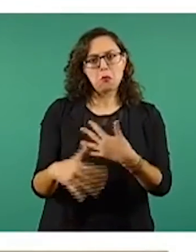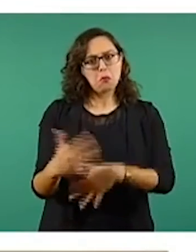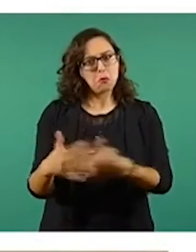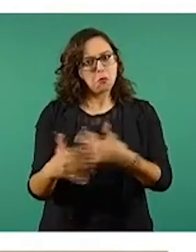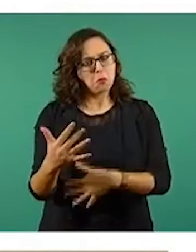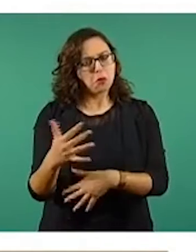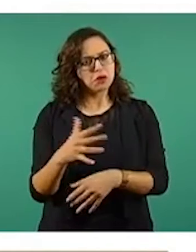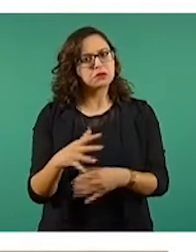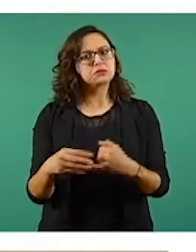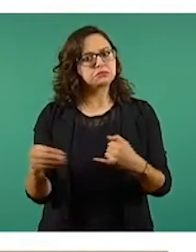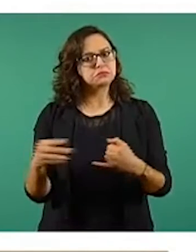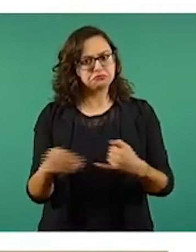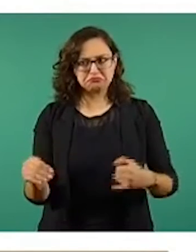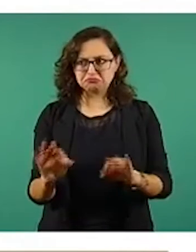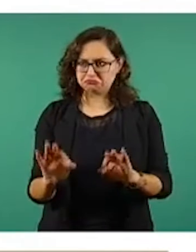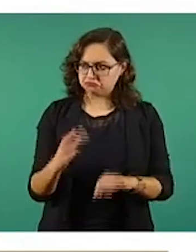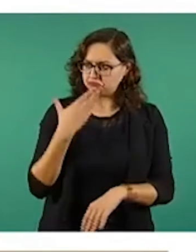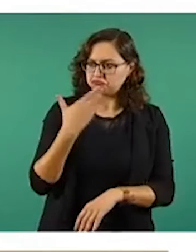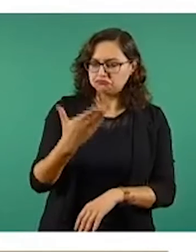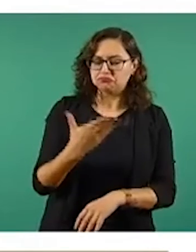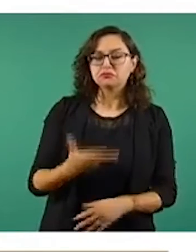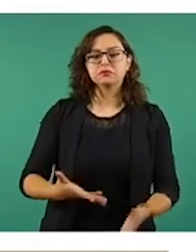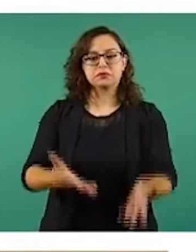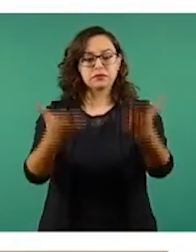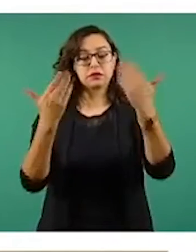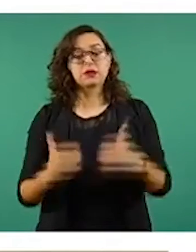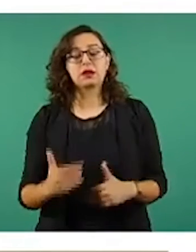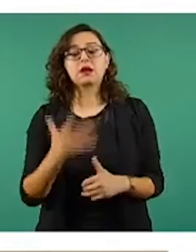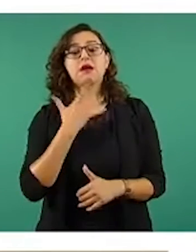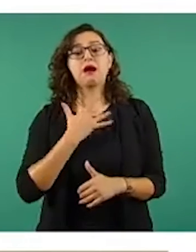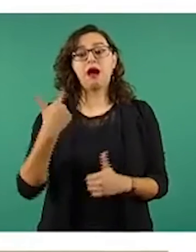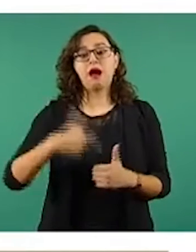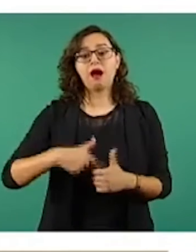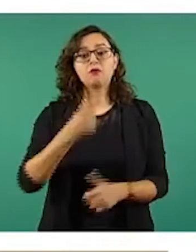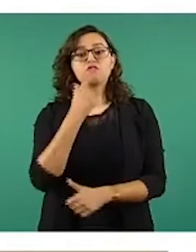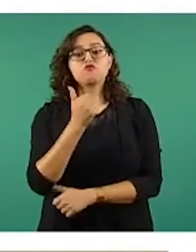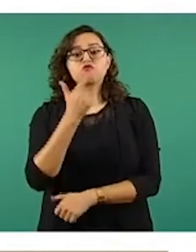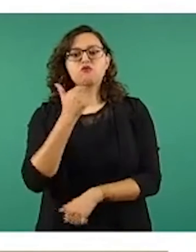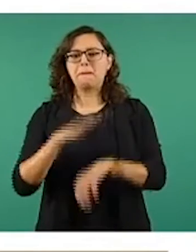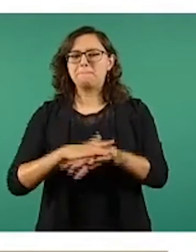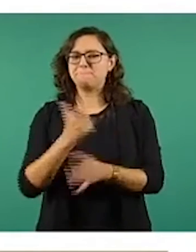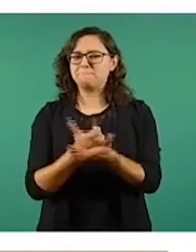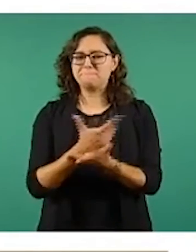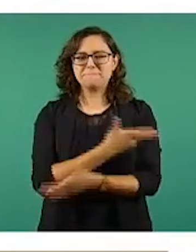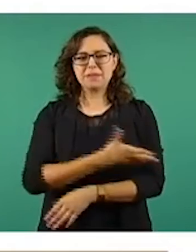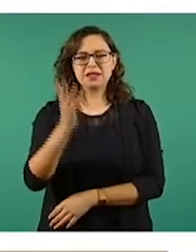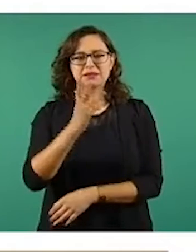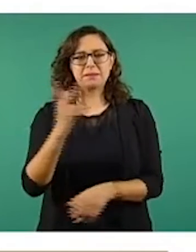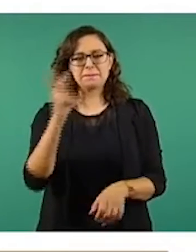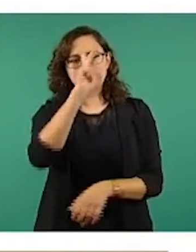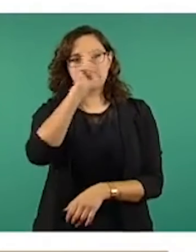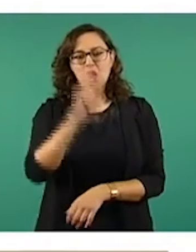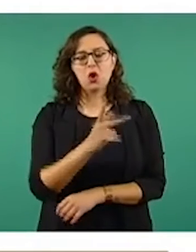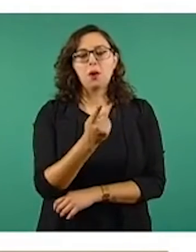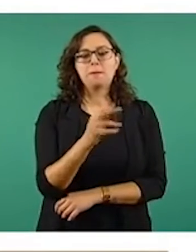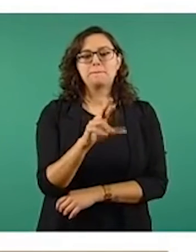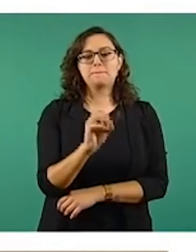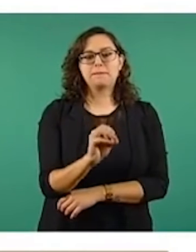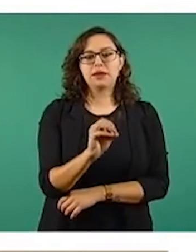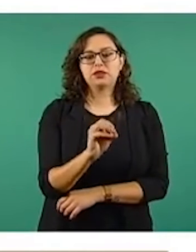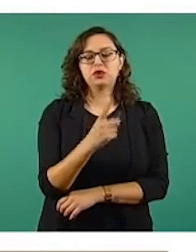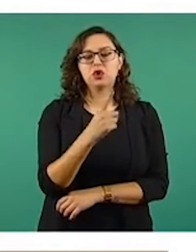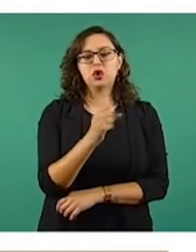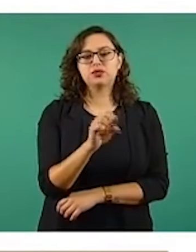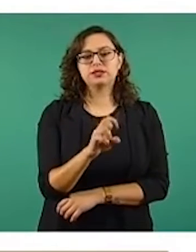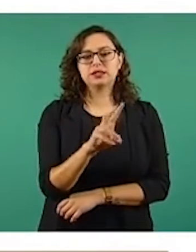$1.15. Tenemos nosotros ahora en la premium, la más cara con el margen más alto, Petroseven en Juárez,